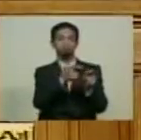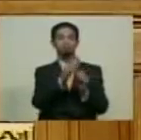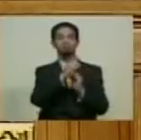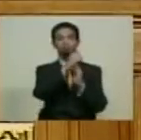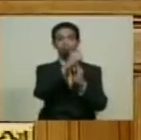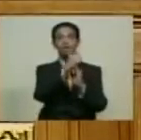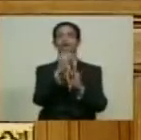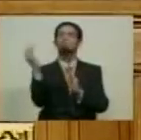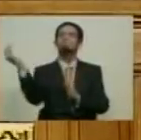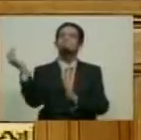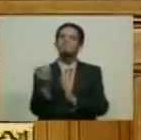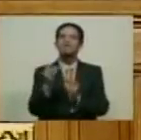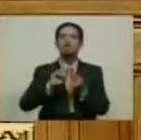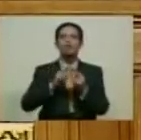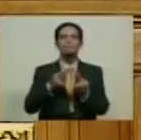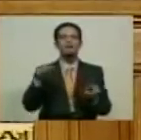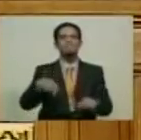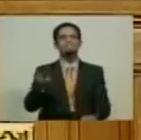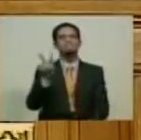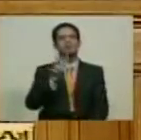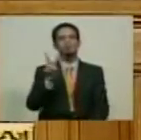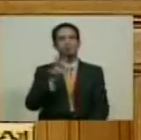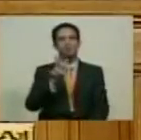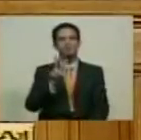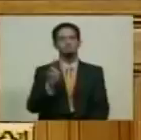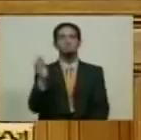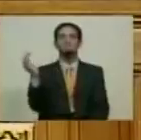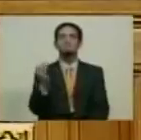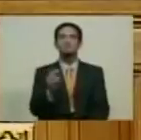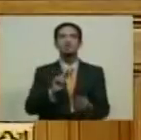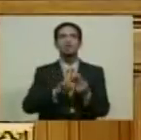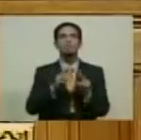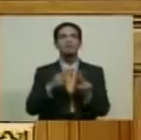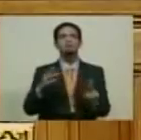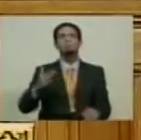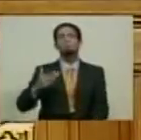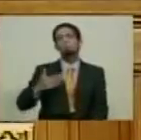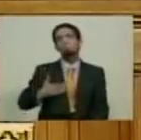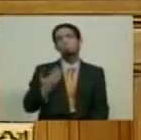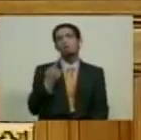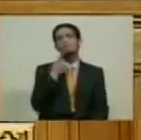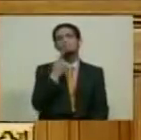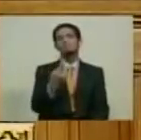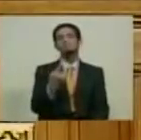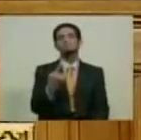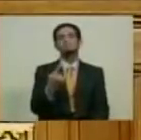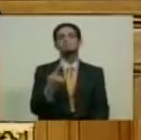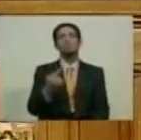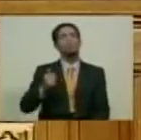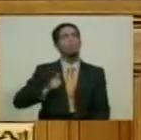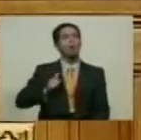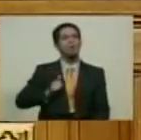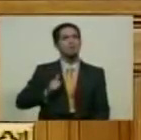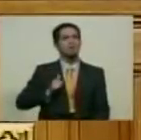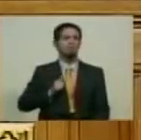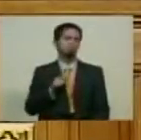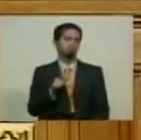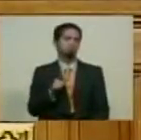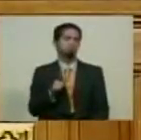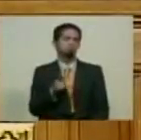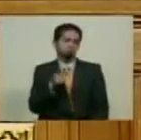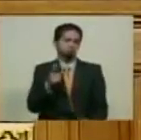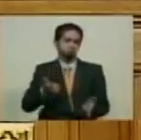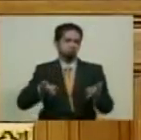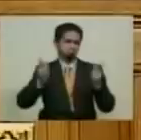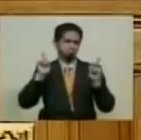paz a nuestro país. Llegó la paz. Pueden decir, el que quiera puede decir cualquier cosa, pues está en libertad de